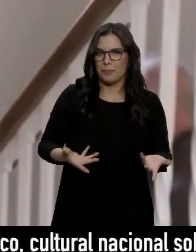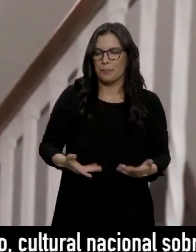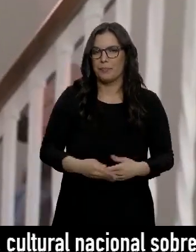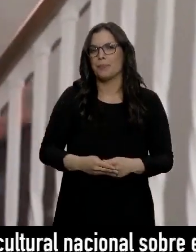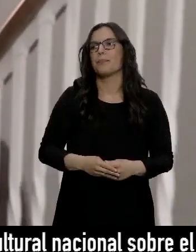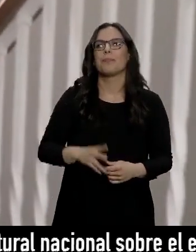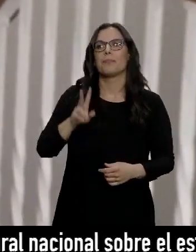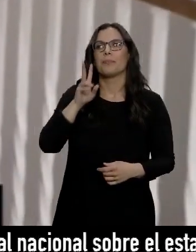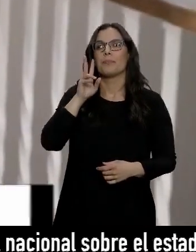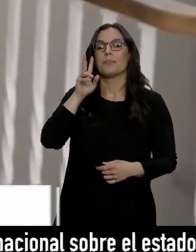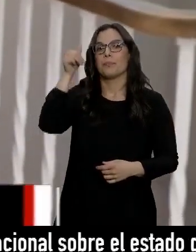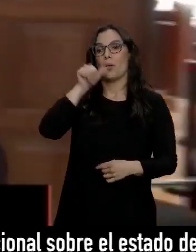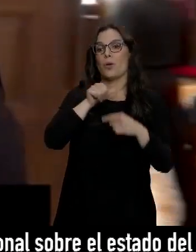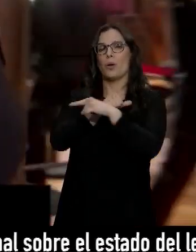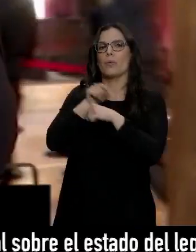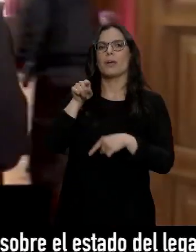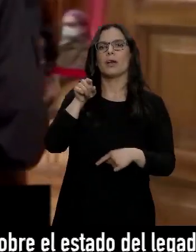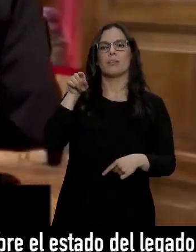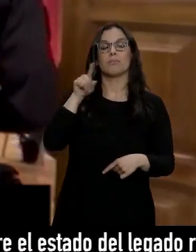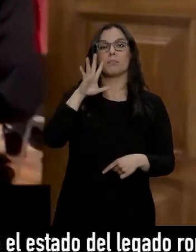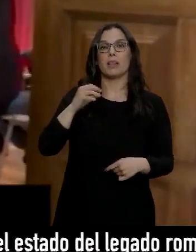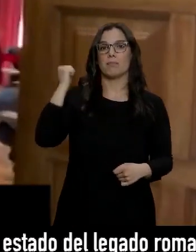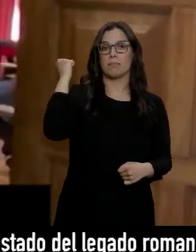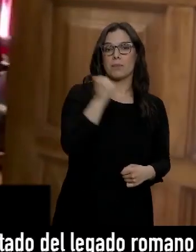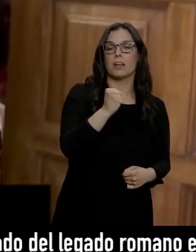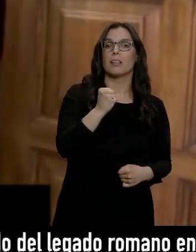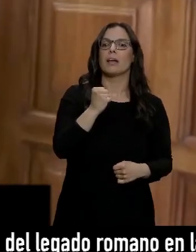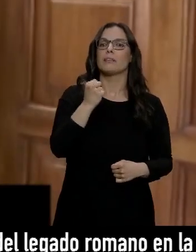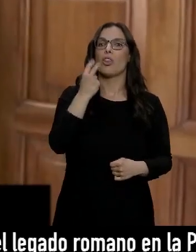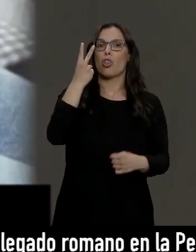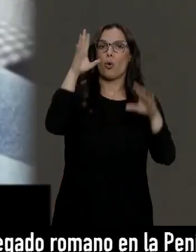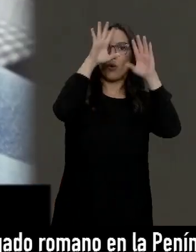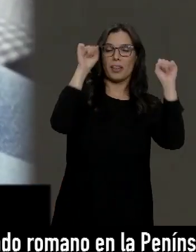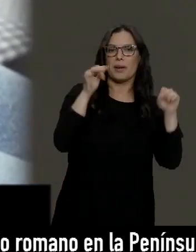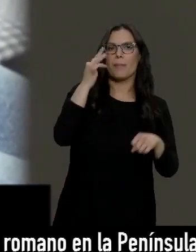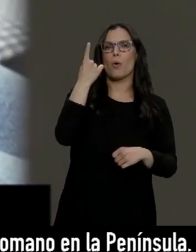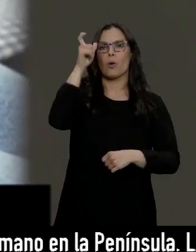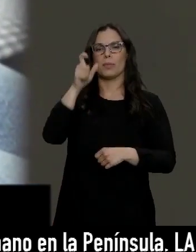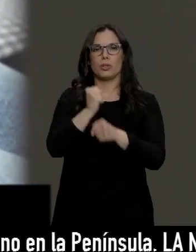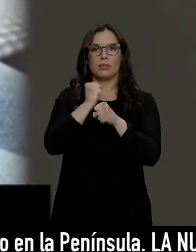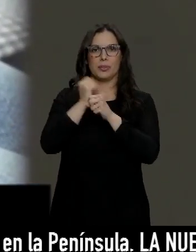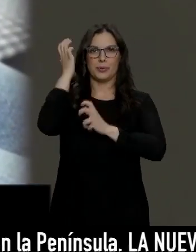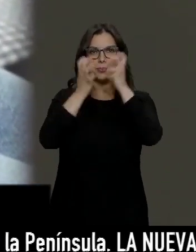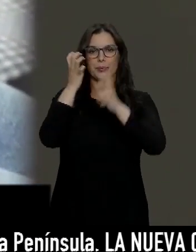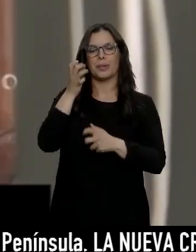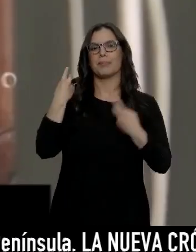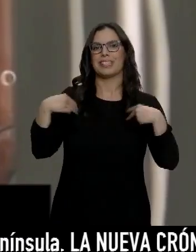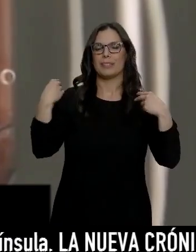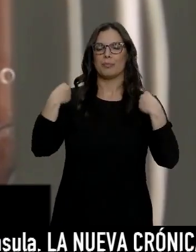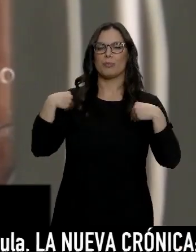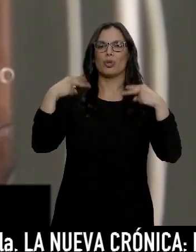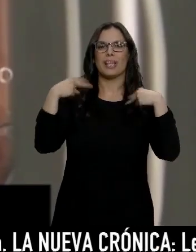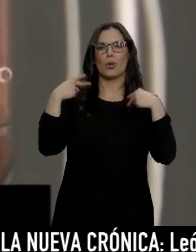Es Norbert Feer, está acusado de matar a un ganadero y a 2 guardias civiles en la localidad de Andorra, en Teruel. Se